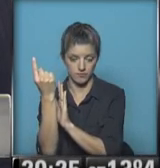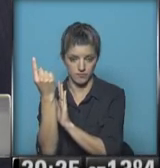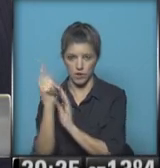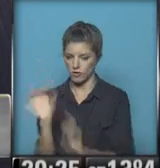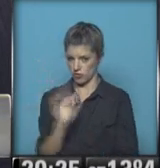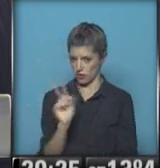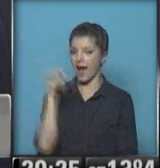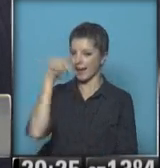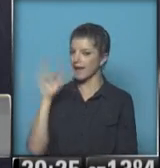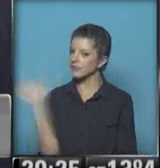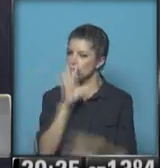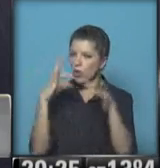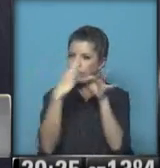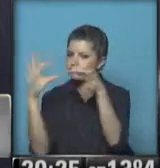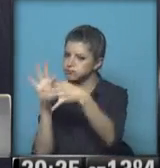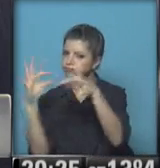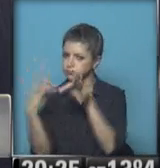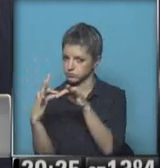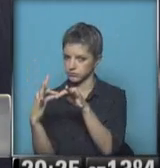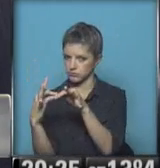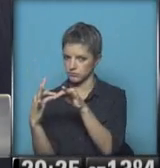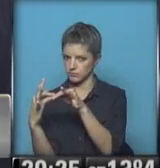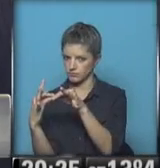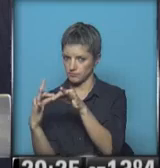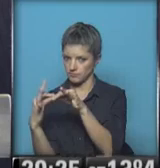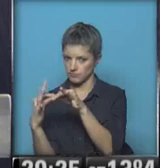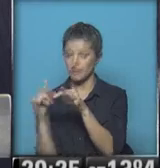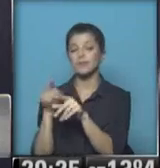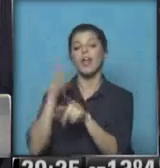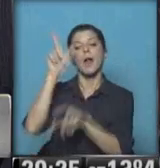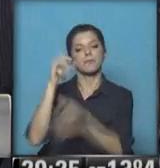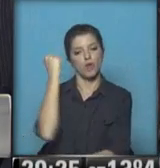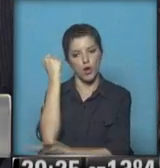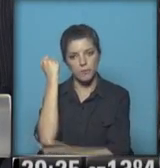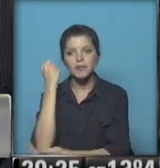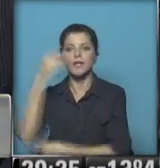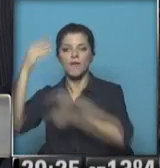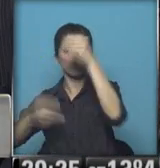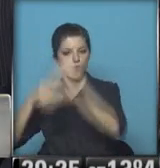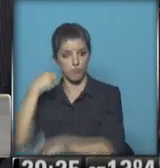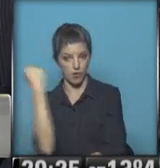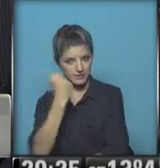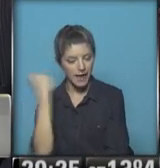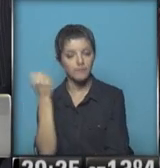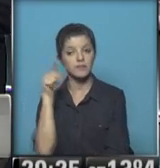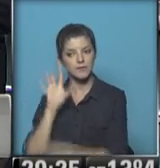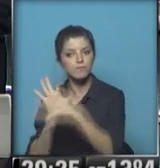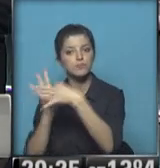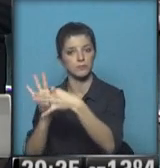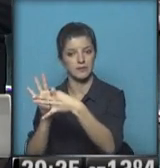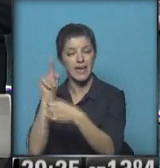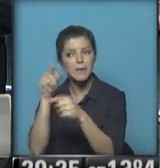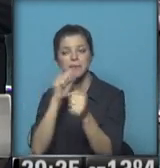aquí es donde interviene los agentes económicos poderosos y que empieza la especulación